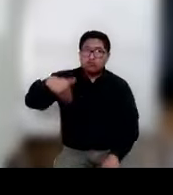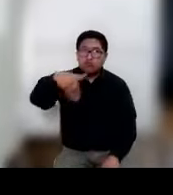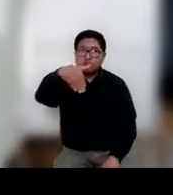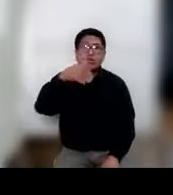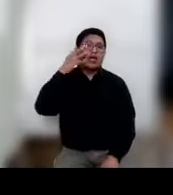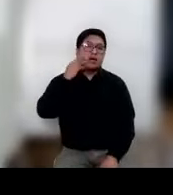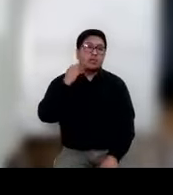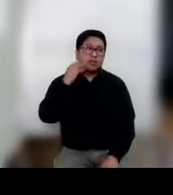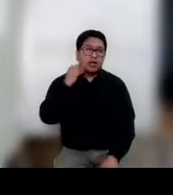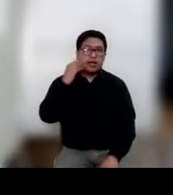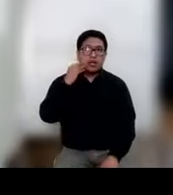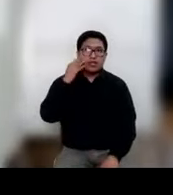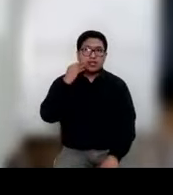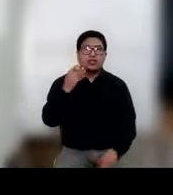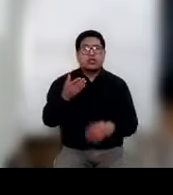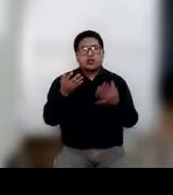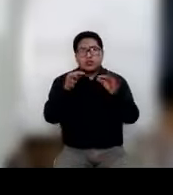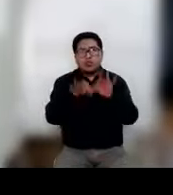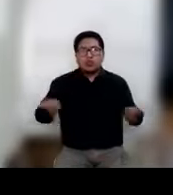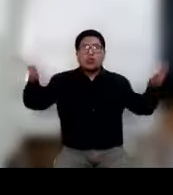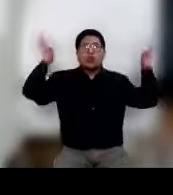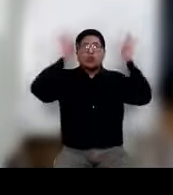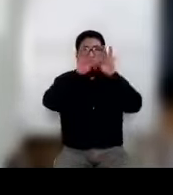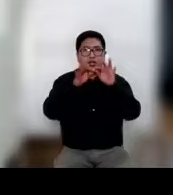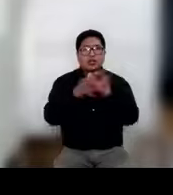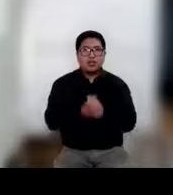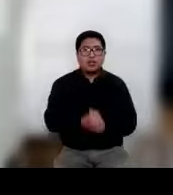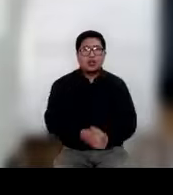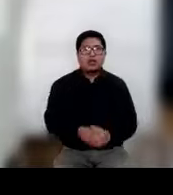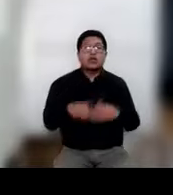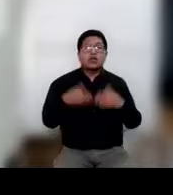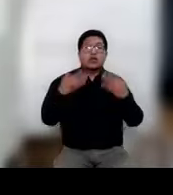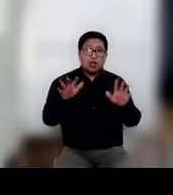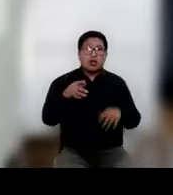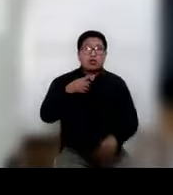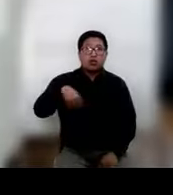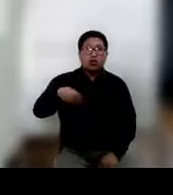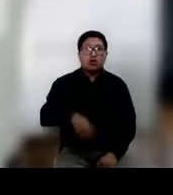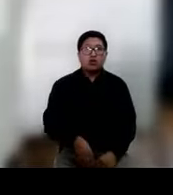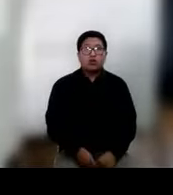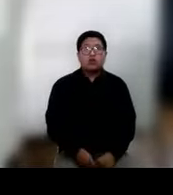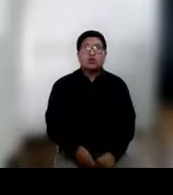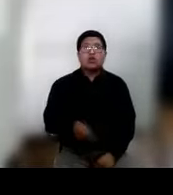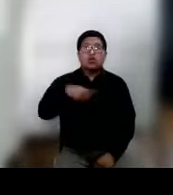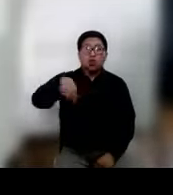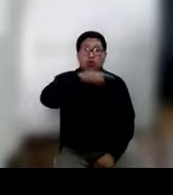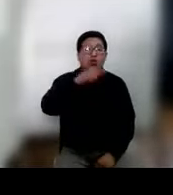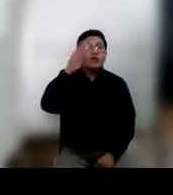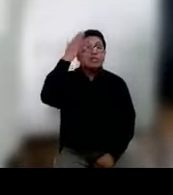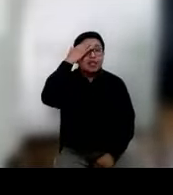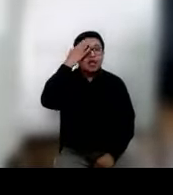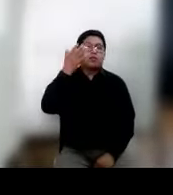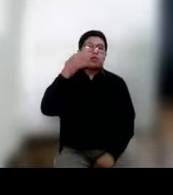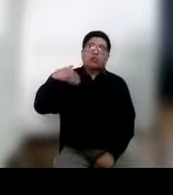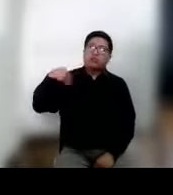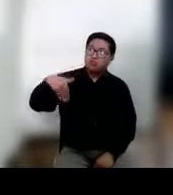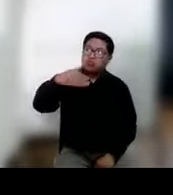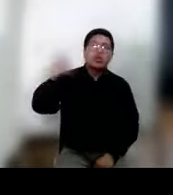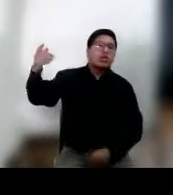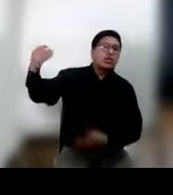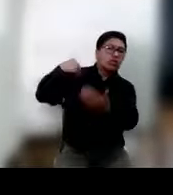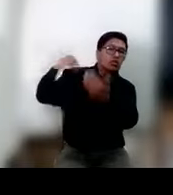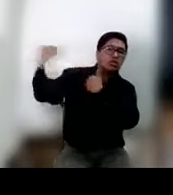partir de eso coadyuvar ante un grito que ustedes han escuchado nuevos chicos es un grito de ayuda por favor ayúdenos